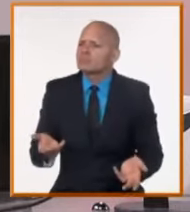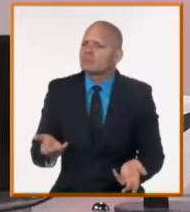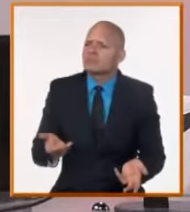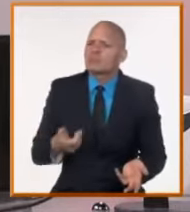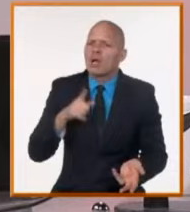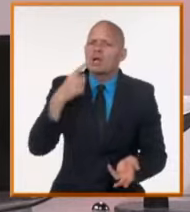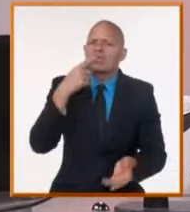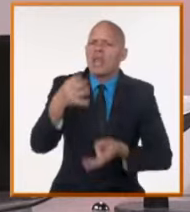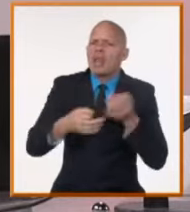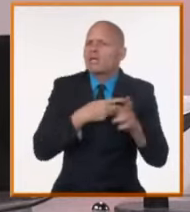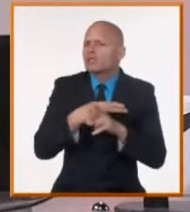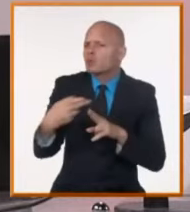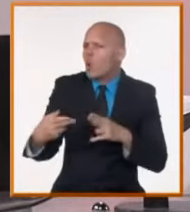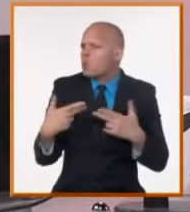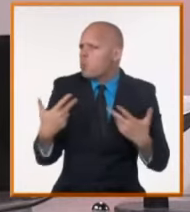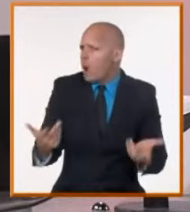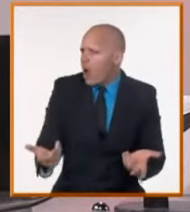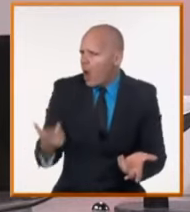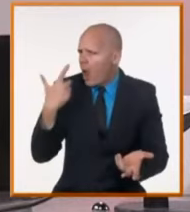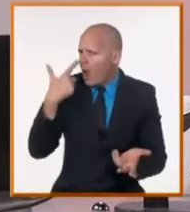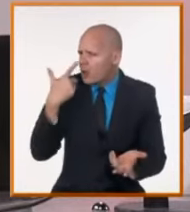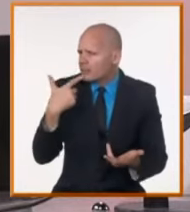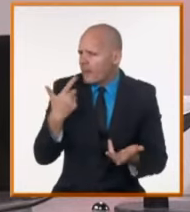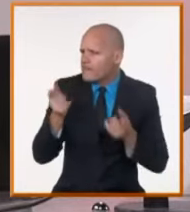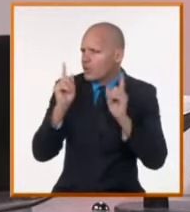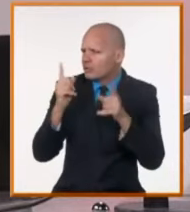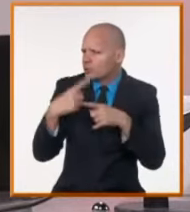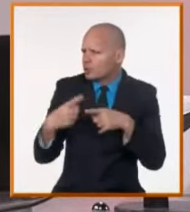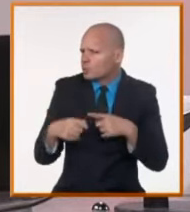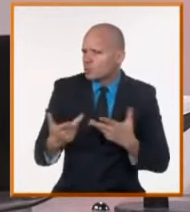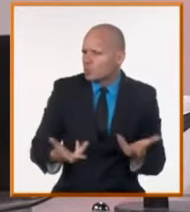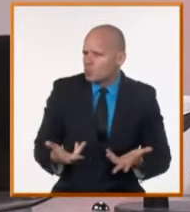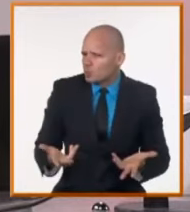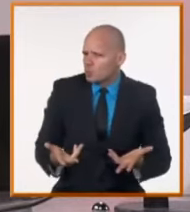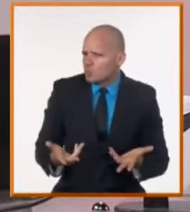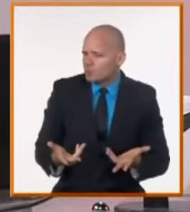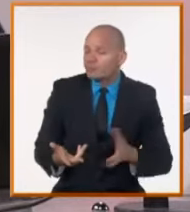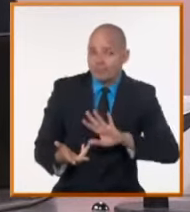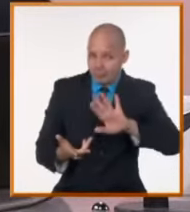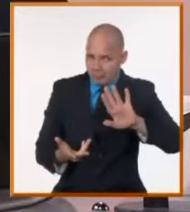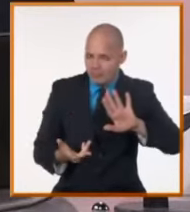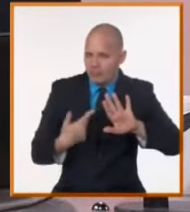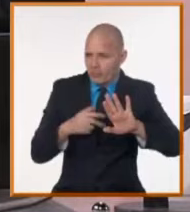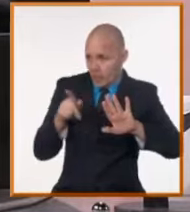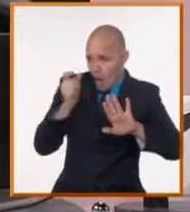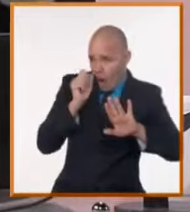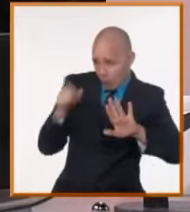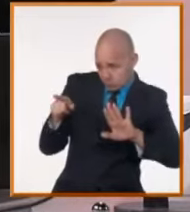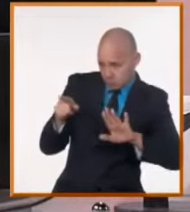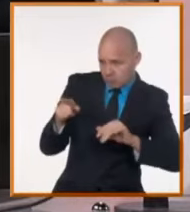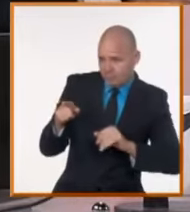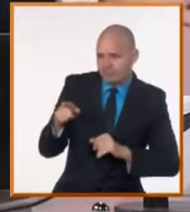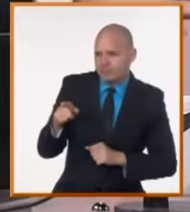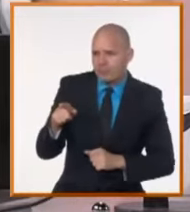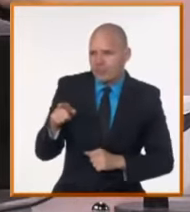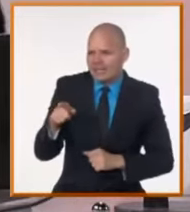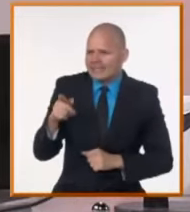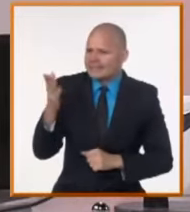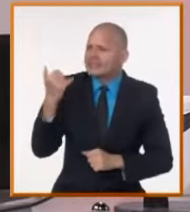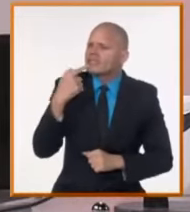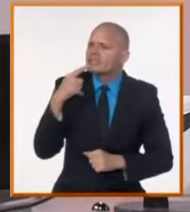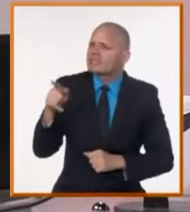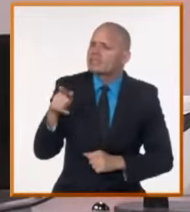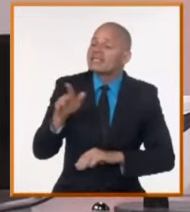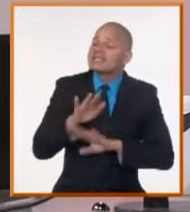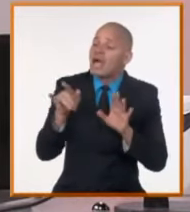al final, bueno, define también la política. Pero, Elier, la doctrina Monroe, o sea, en estos